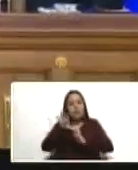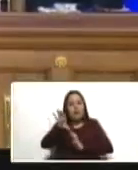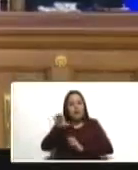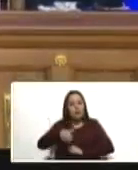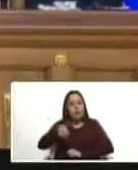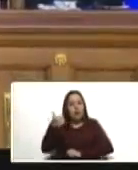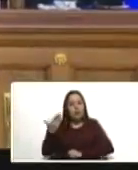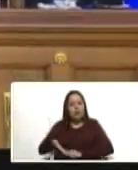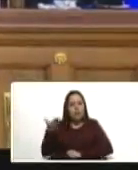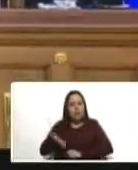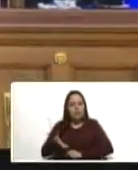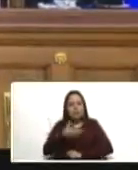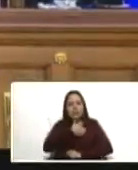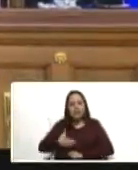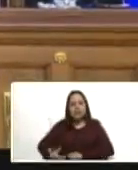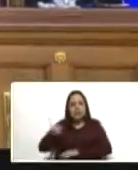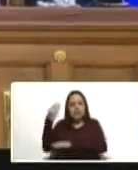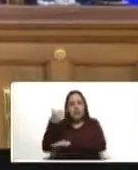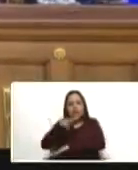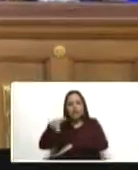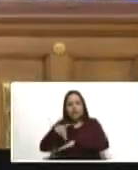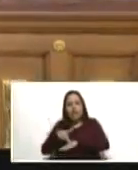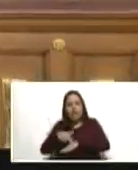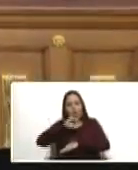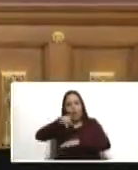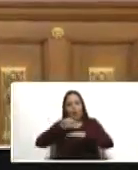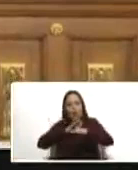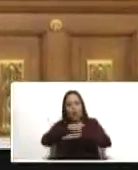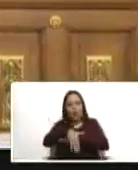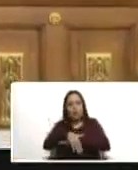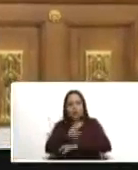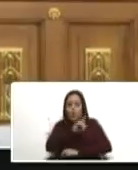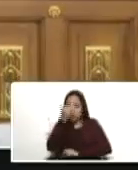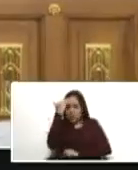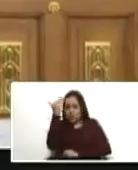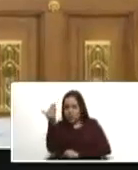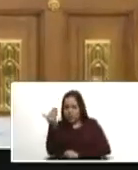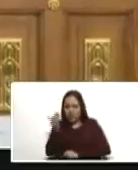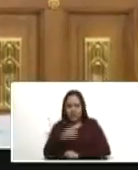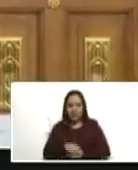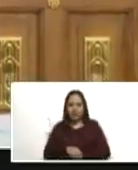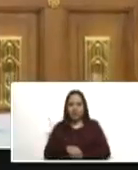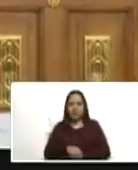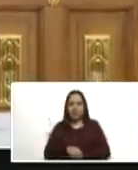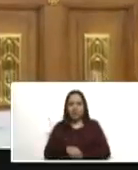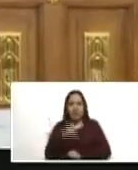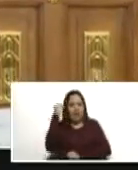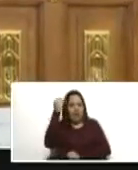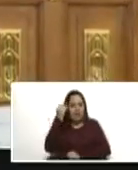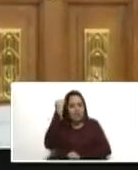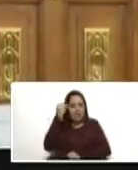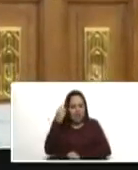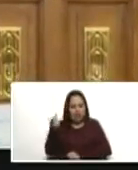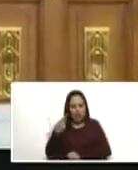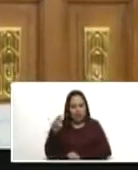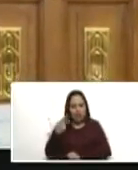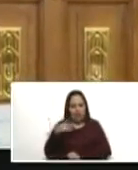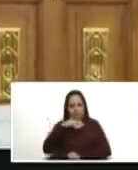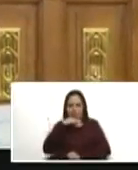presidente de la asamblea nacional Jorge Rodríguez no saludé van a creer que estamos